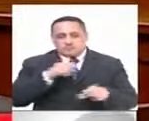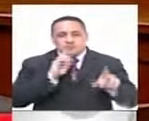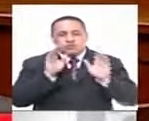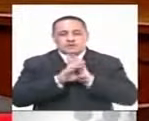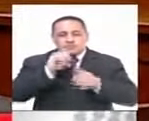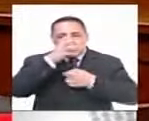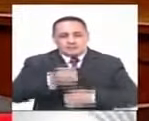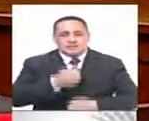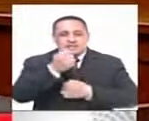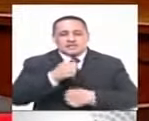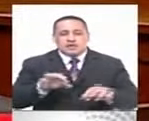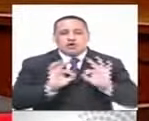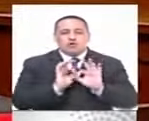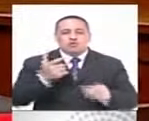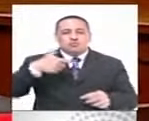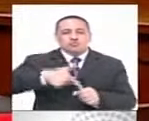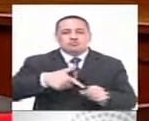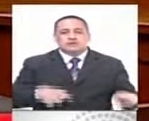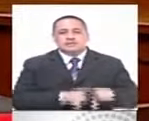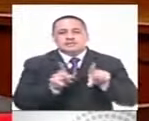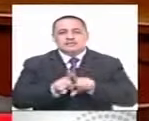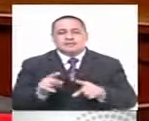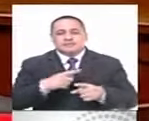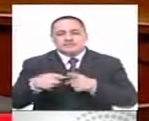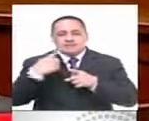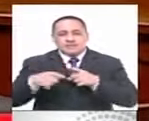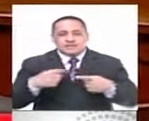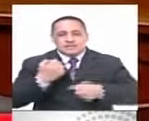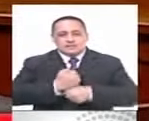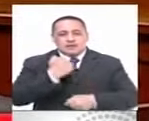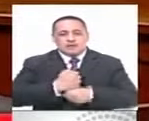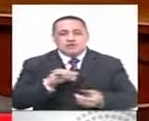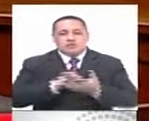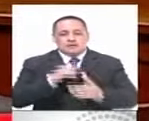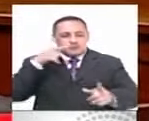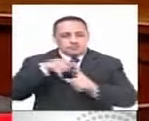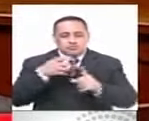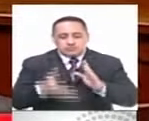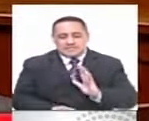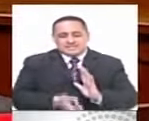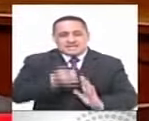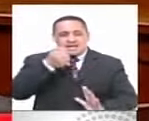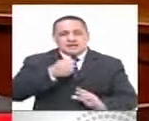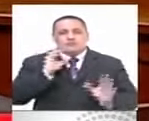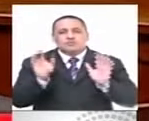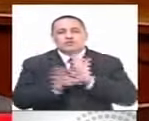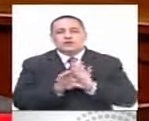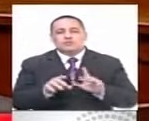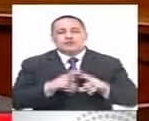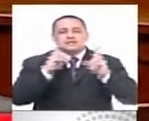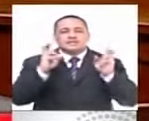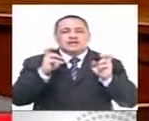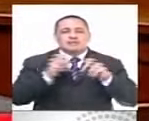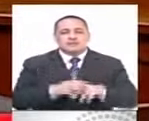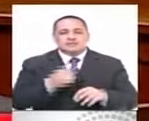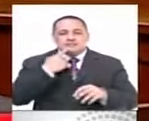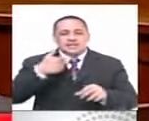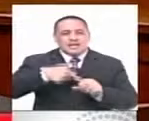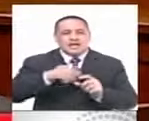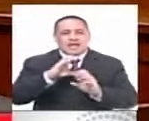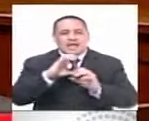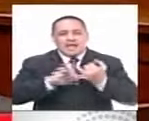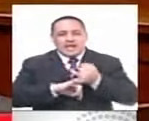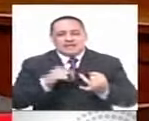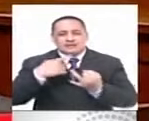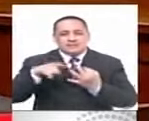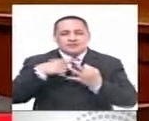la minería e hidrocarburos, y efluentes de las actividades extractivas como la minería e hidrocarburos y